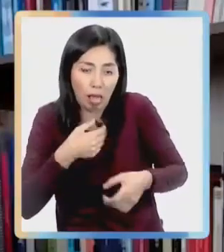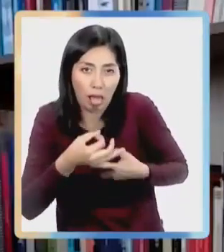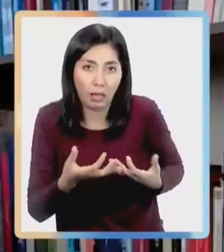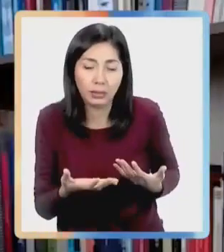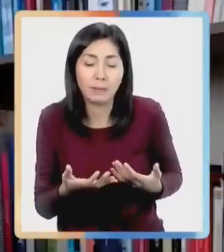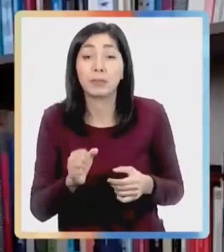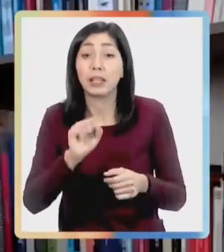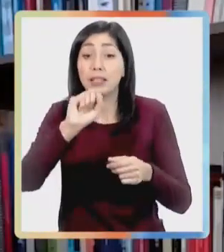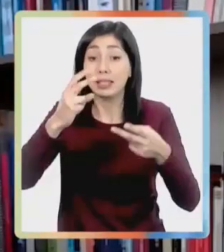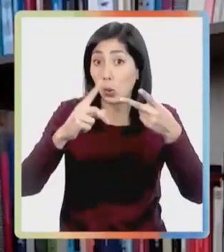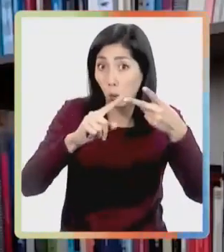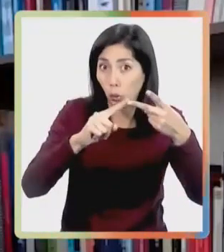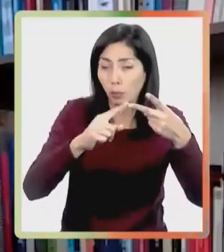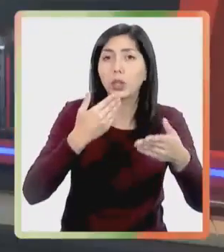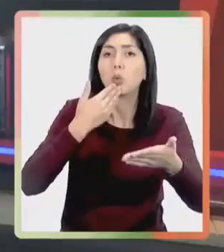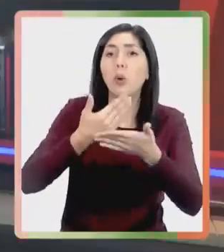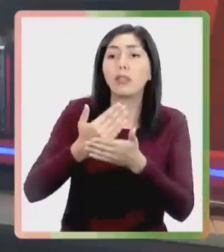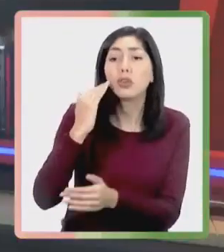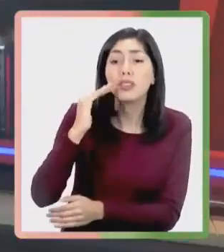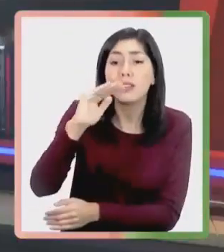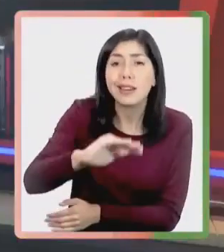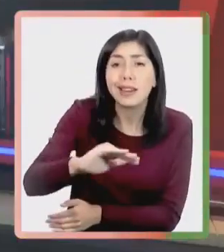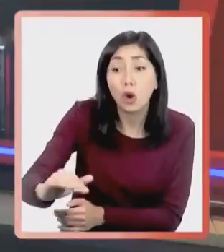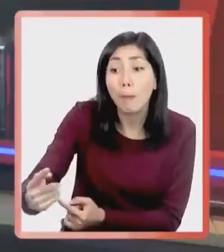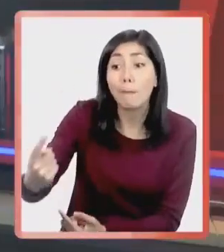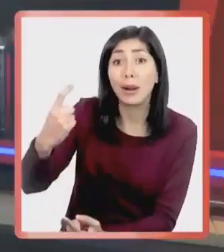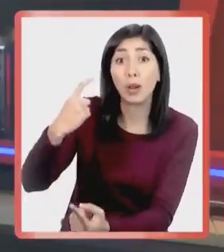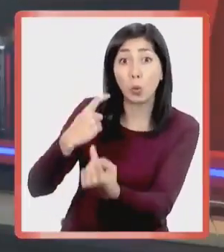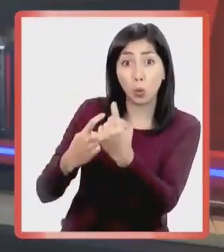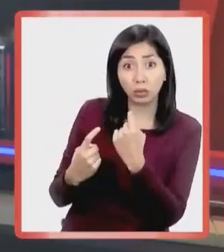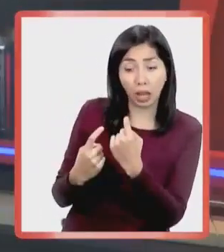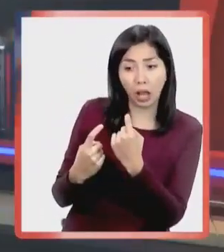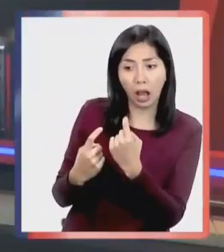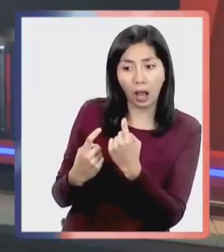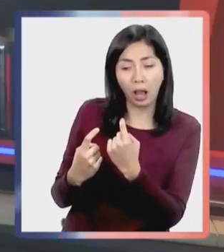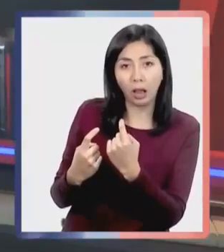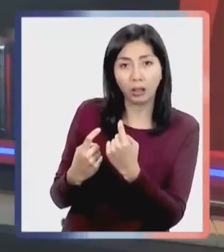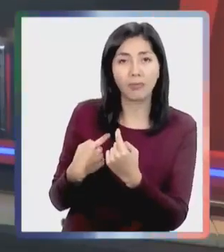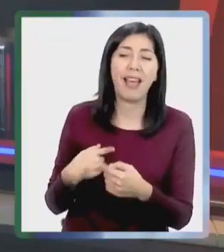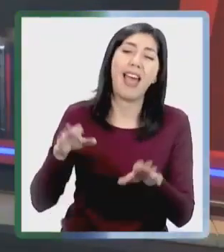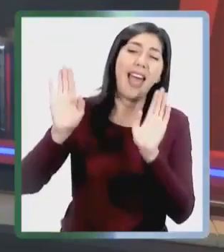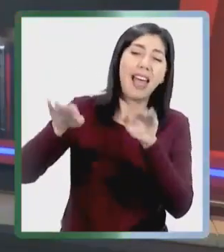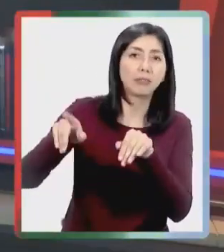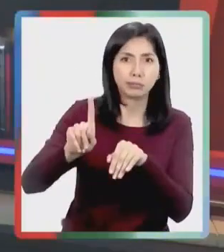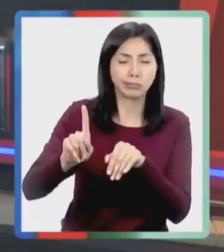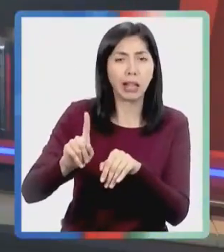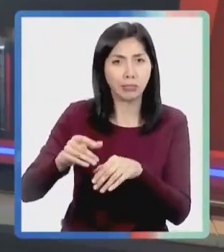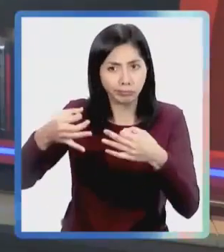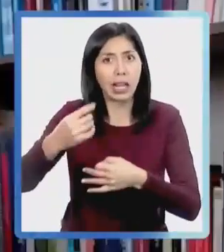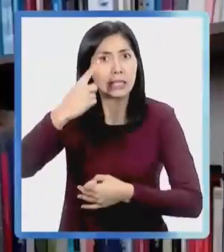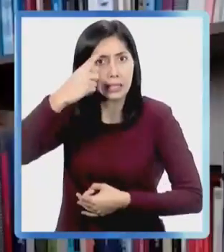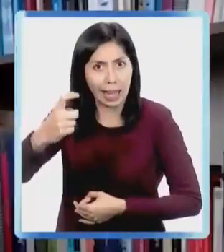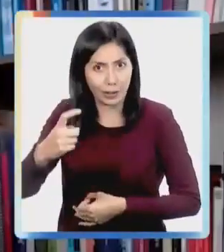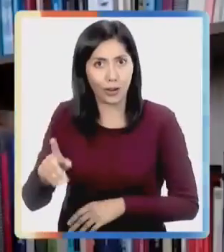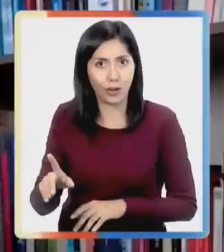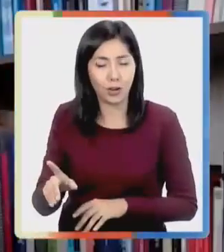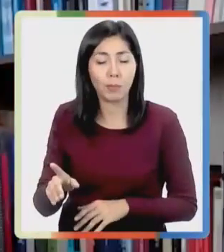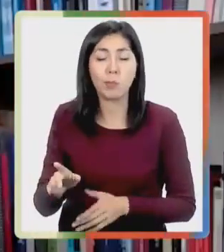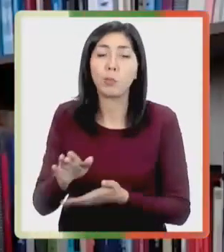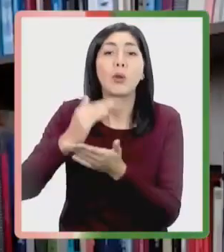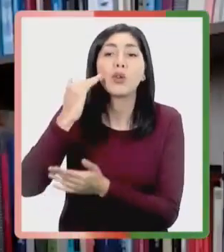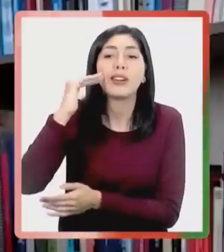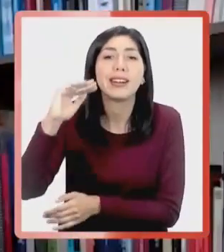Segundo, cuando un niño o una niña hace una pregunta, es muy importante tomarse esa pregunta en serio. Entonces, si es que, por ejemplo, llega